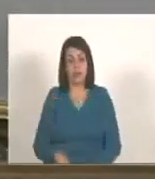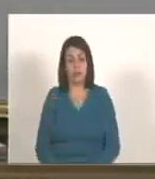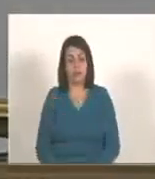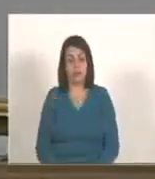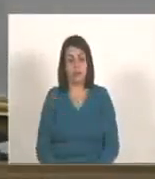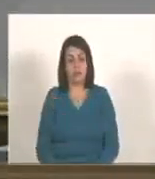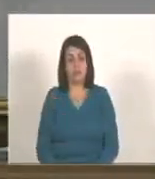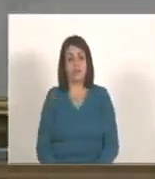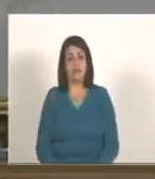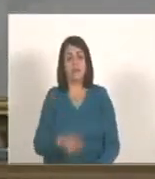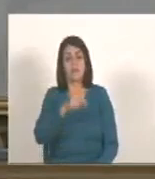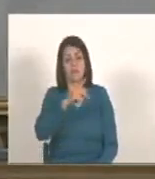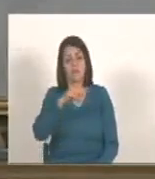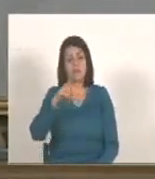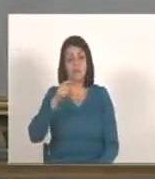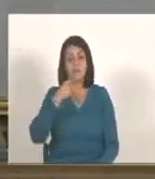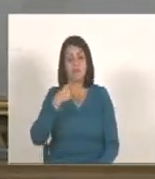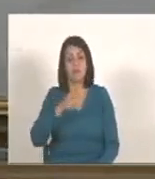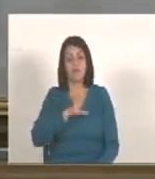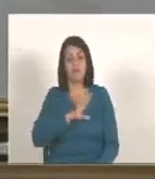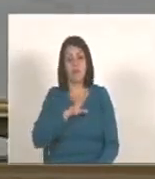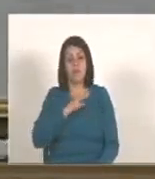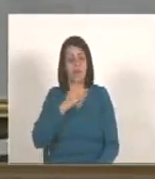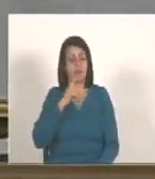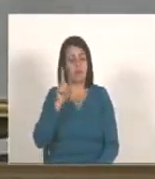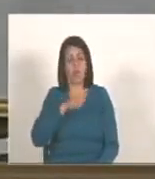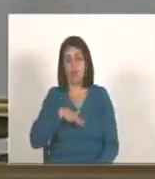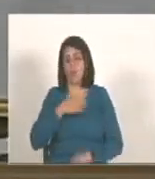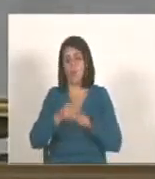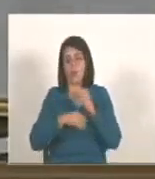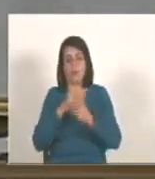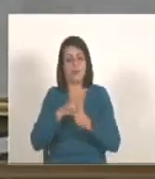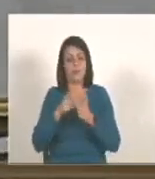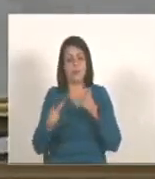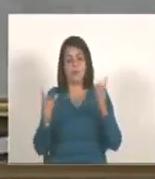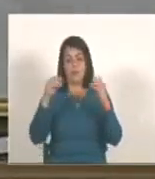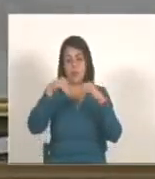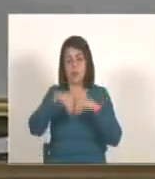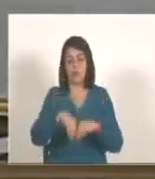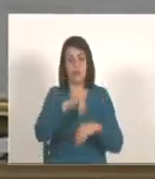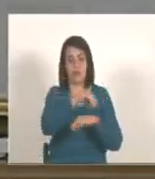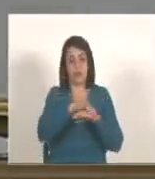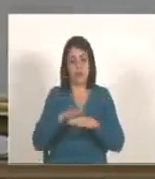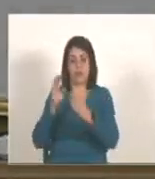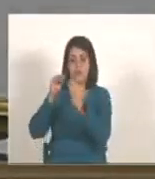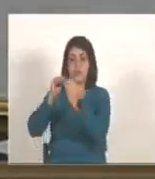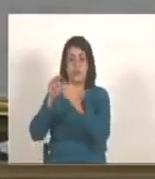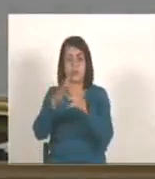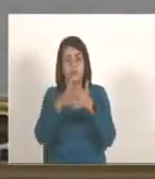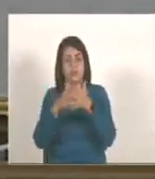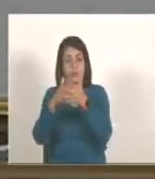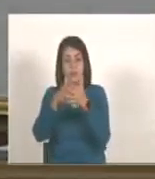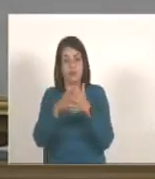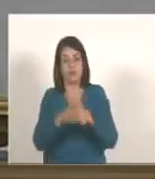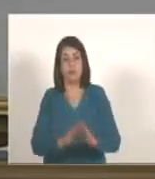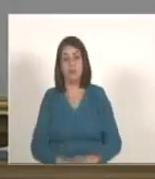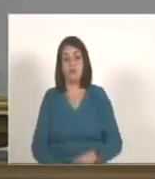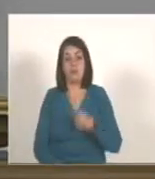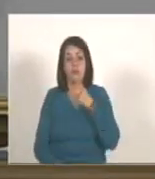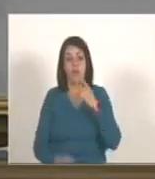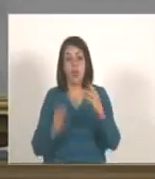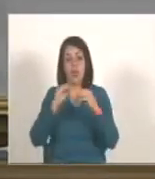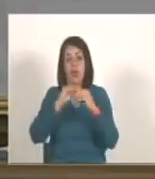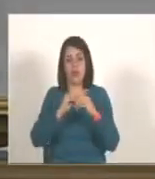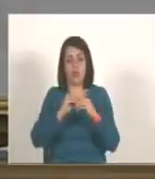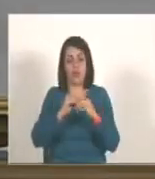del sector de la PU que permanentemente decía: no podemos pelear con los ingleses, no podemos pelear con los Estados Unidos, cuando estábamos haciendo el